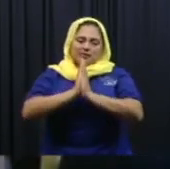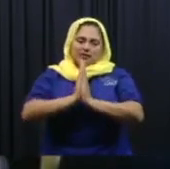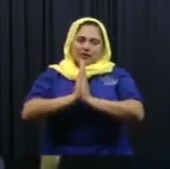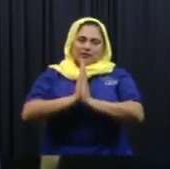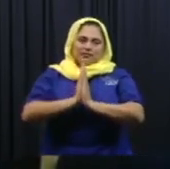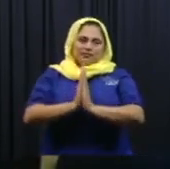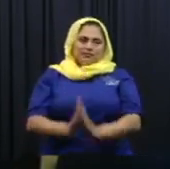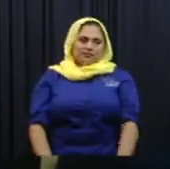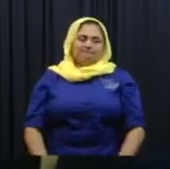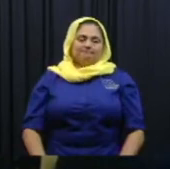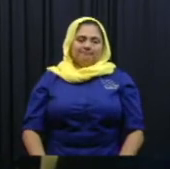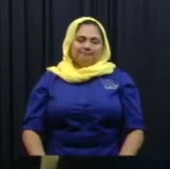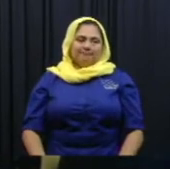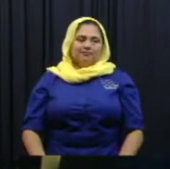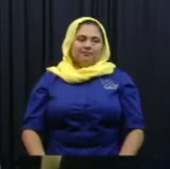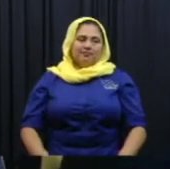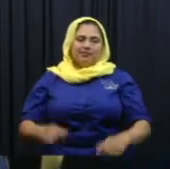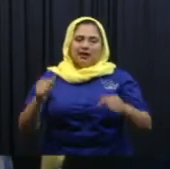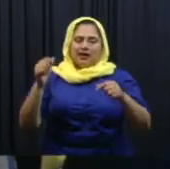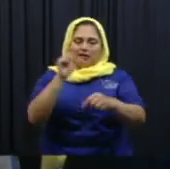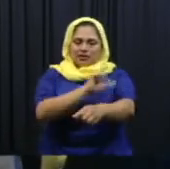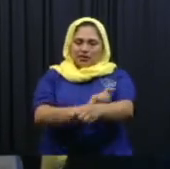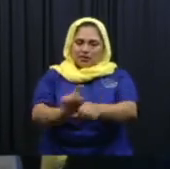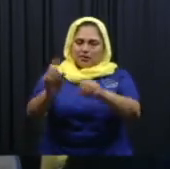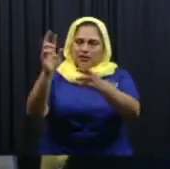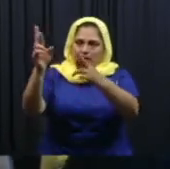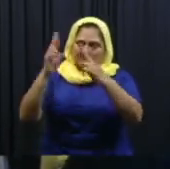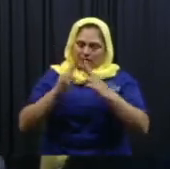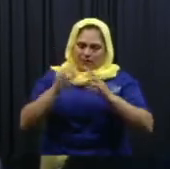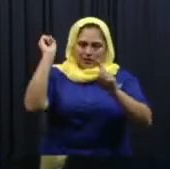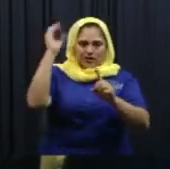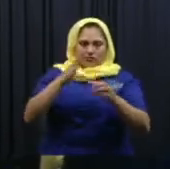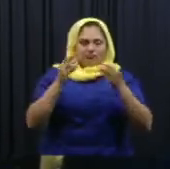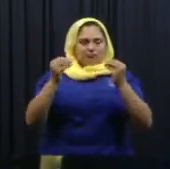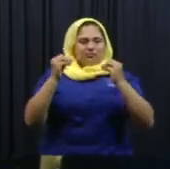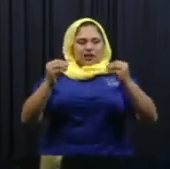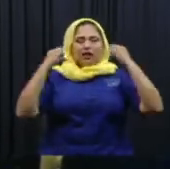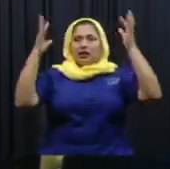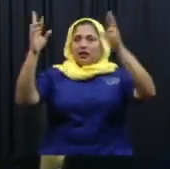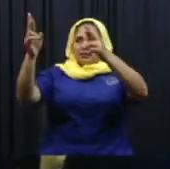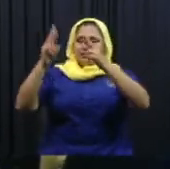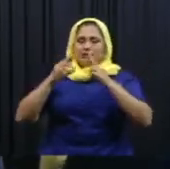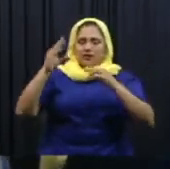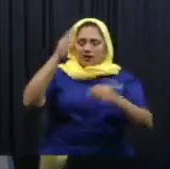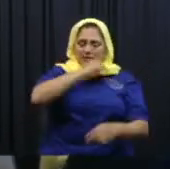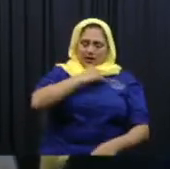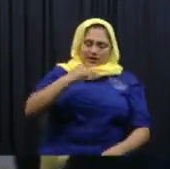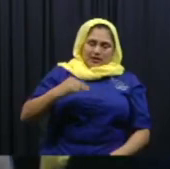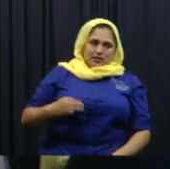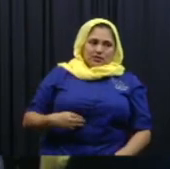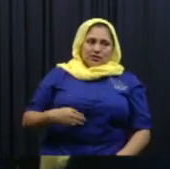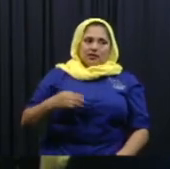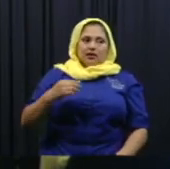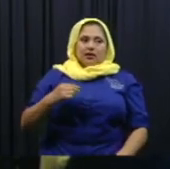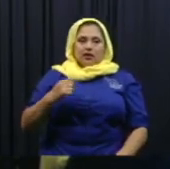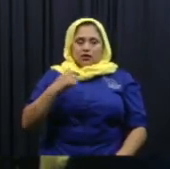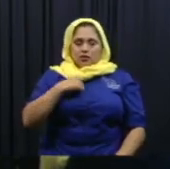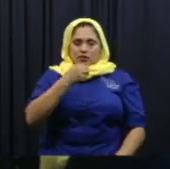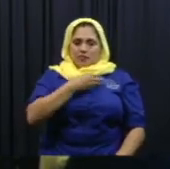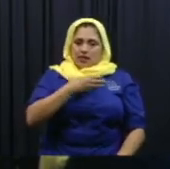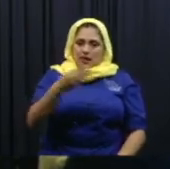recibiendo bendición hasta que sobreabunde y recibiendo la administración de las personas que es delegado